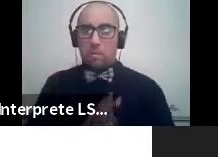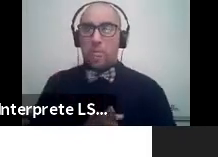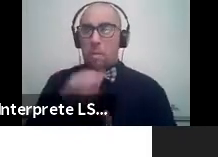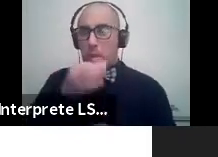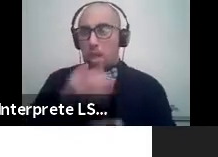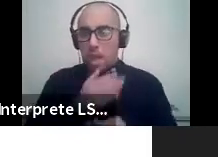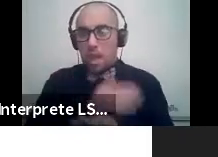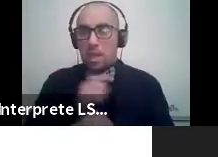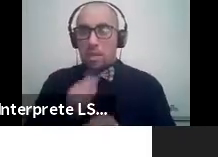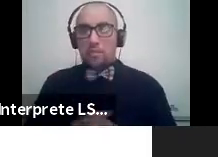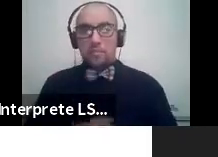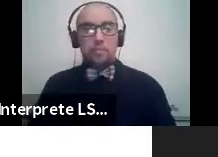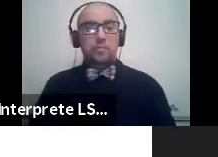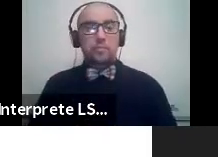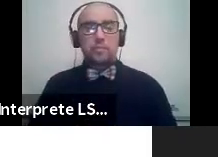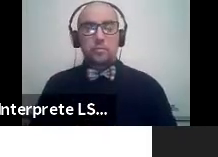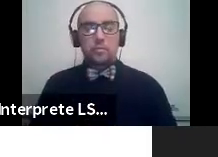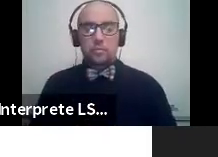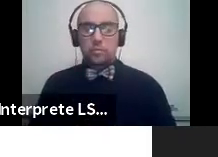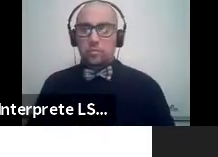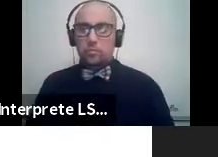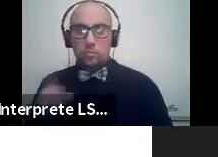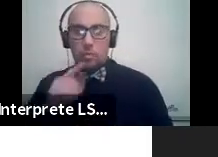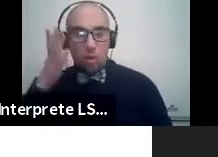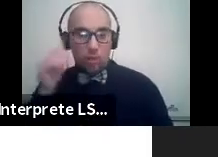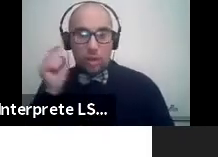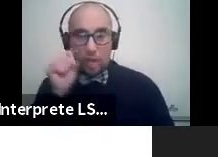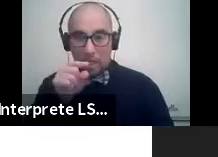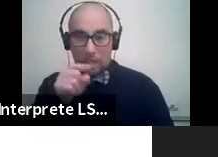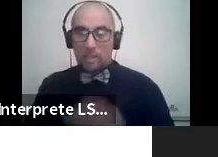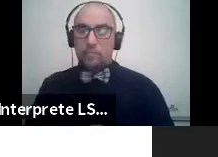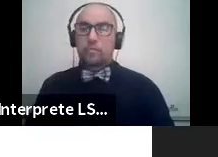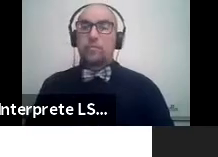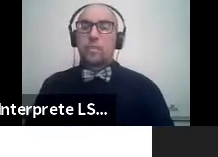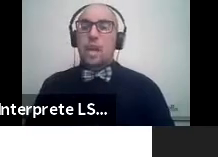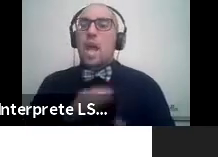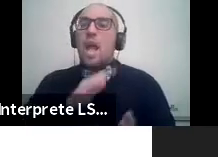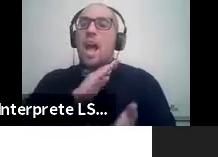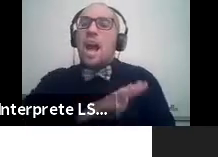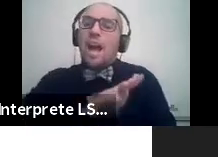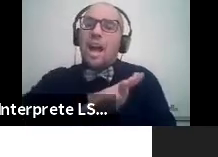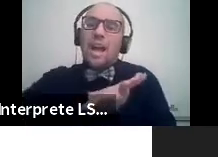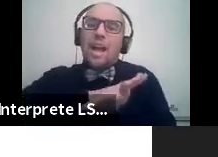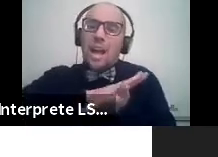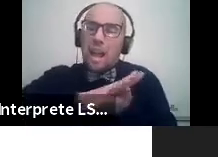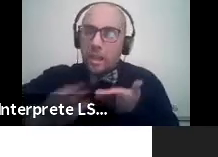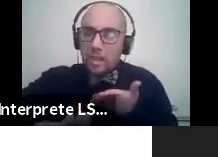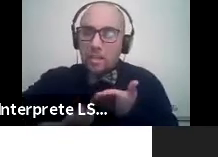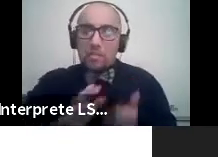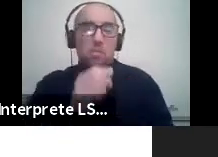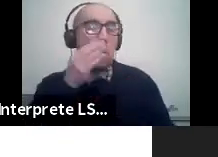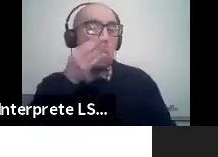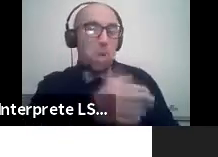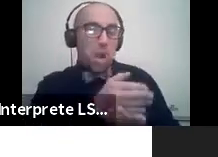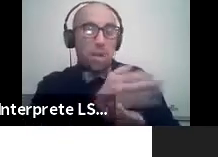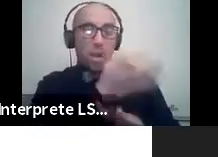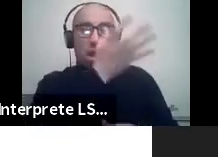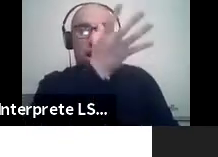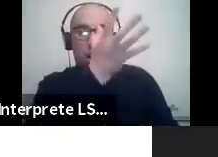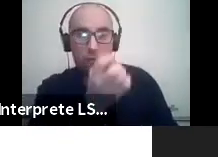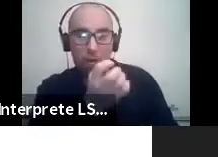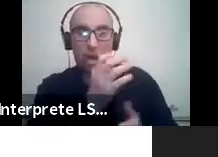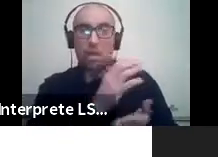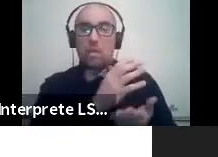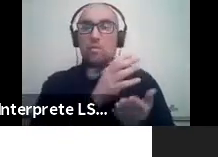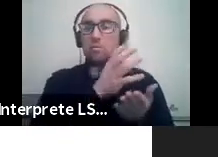habíamos comentado en ese video, no olviden que esta aplicación es gratuita. Ustedes solamente van a necesitar conectarse en una